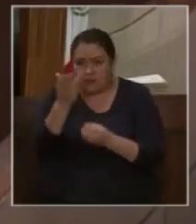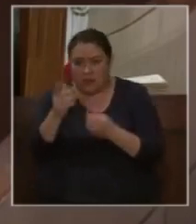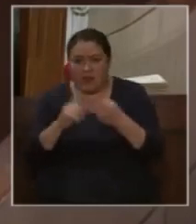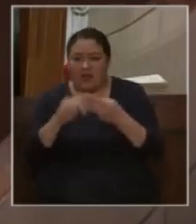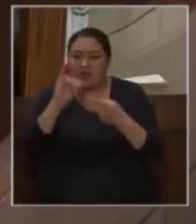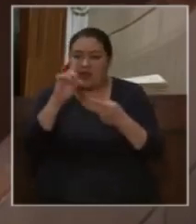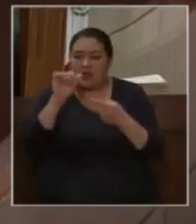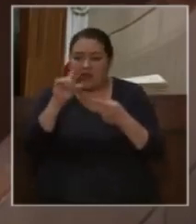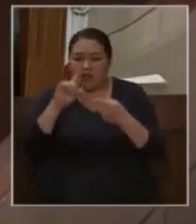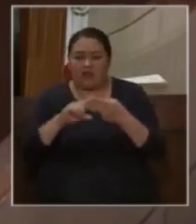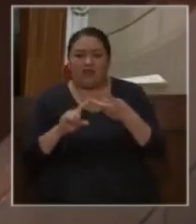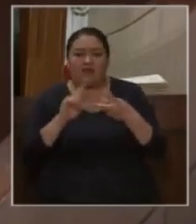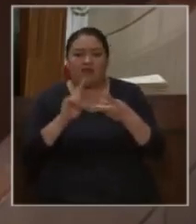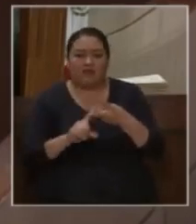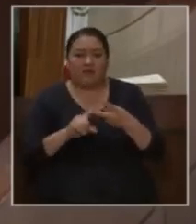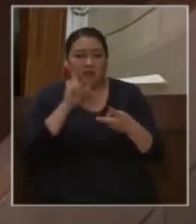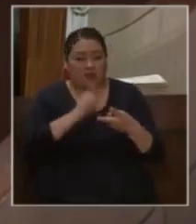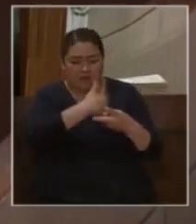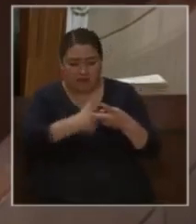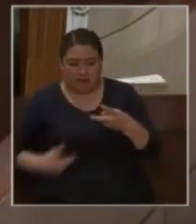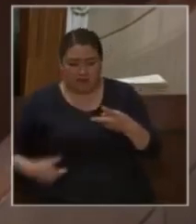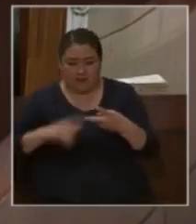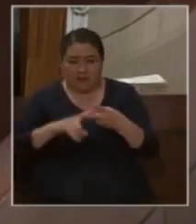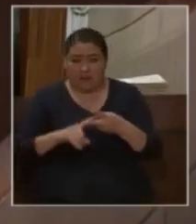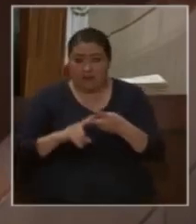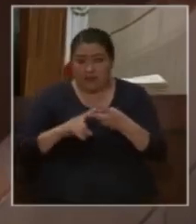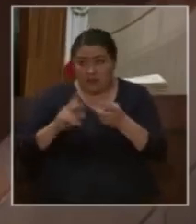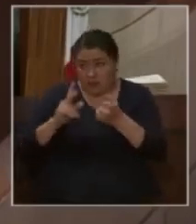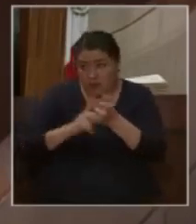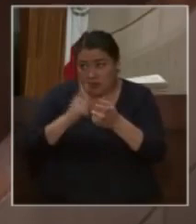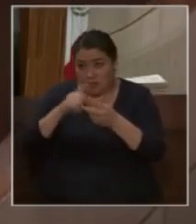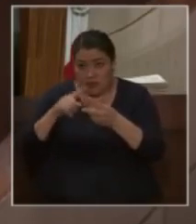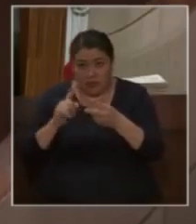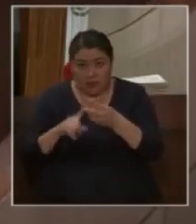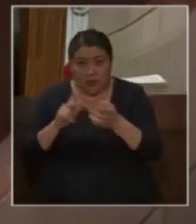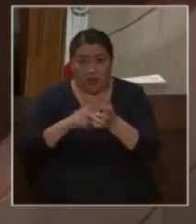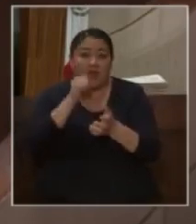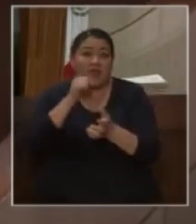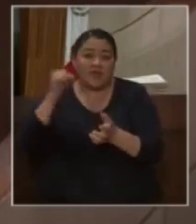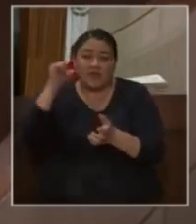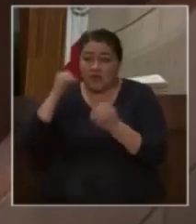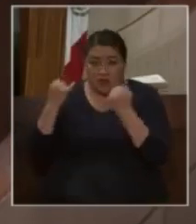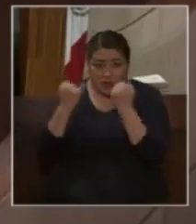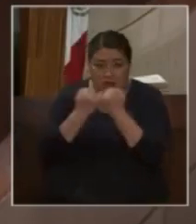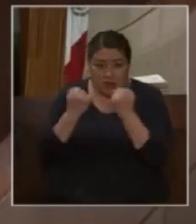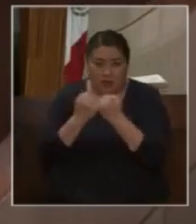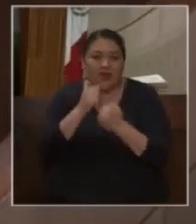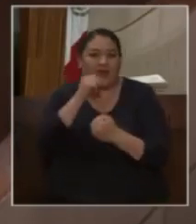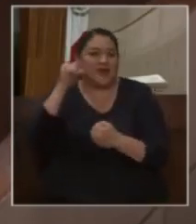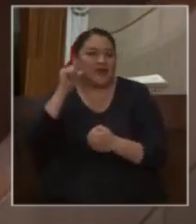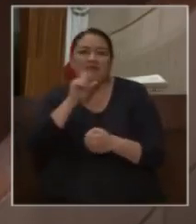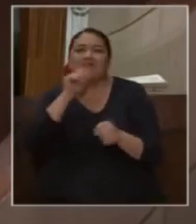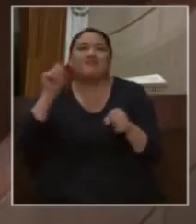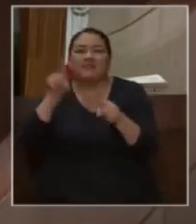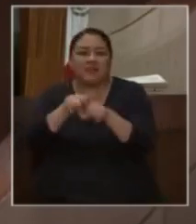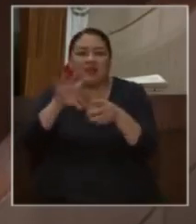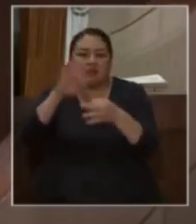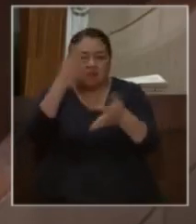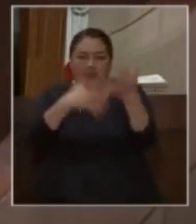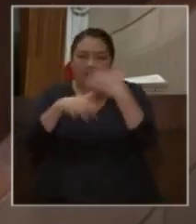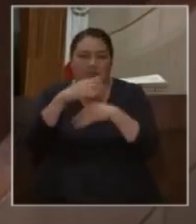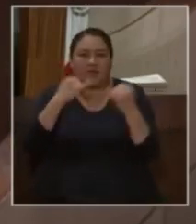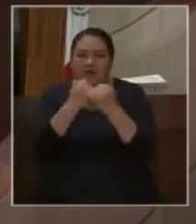magistrados Indalfer y la magistrada presidenta, si se repitiera la votación de ayer y por las mismas razones que en el asunto que resolvimos